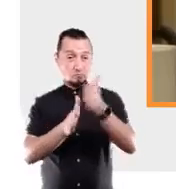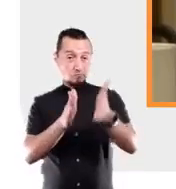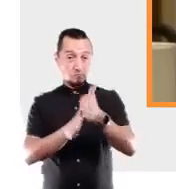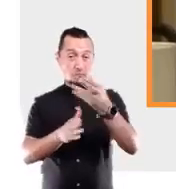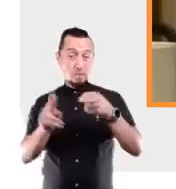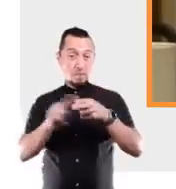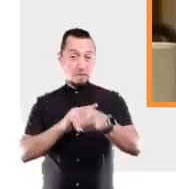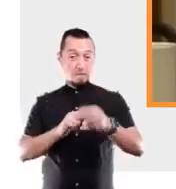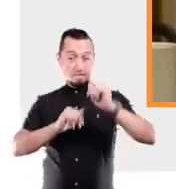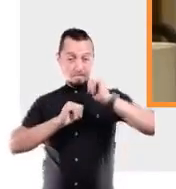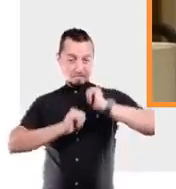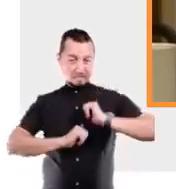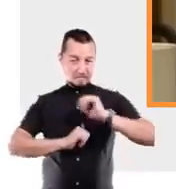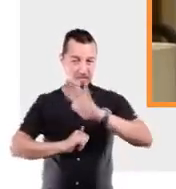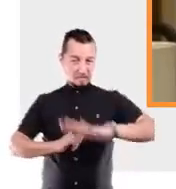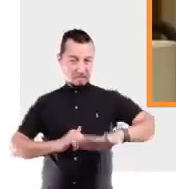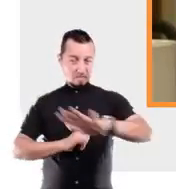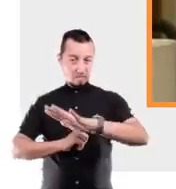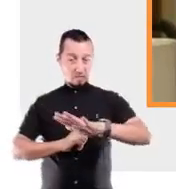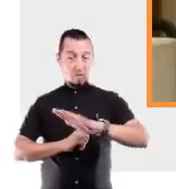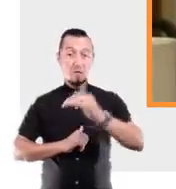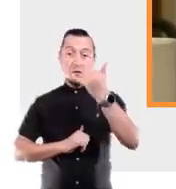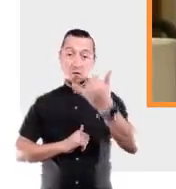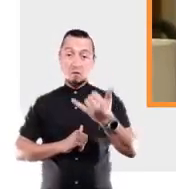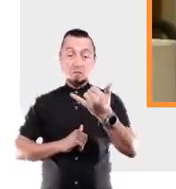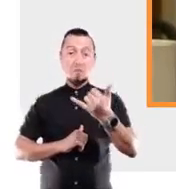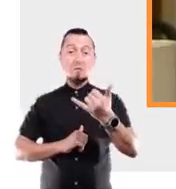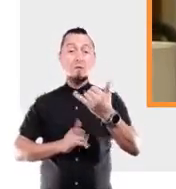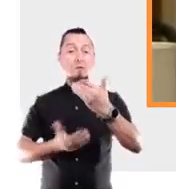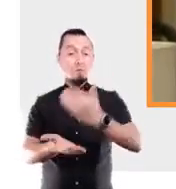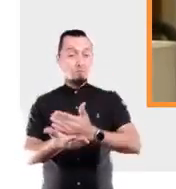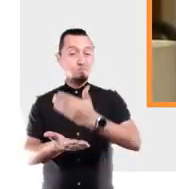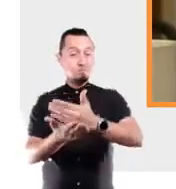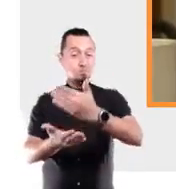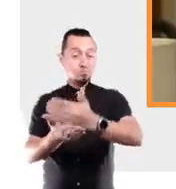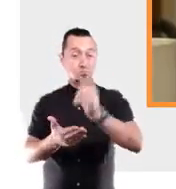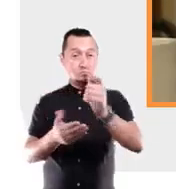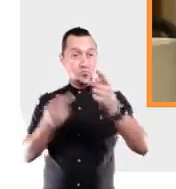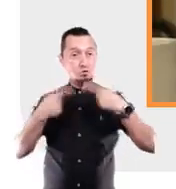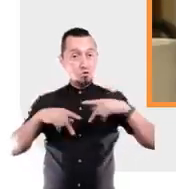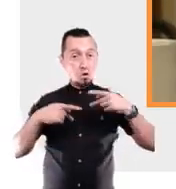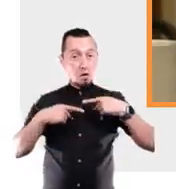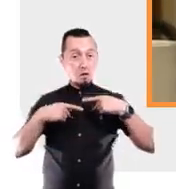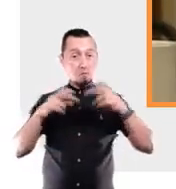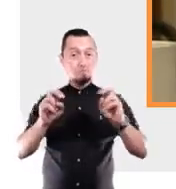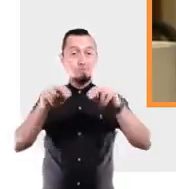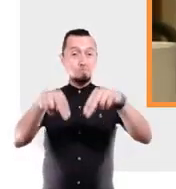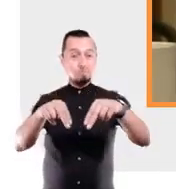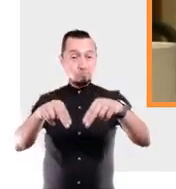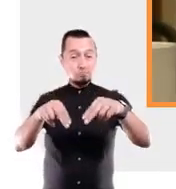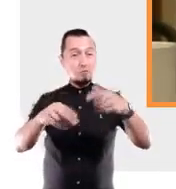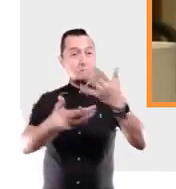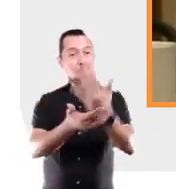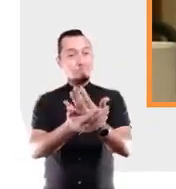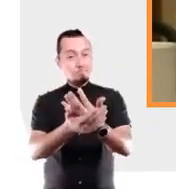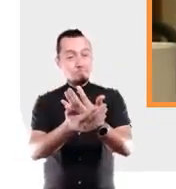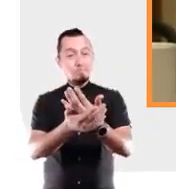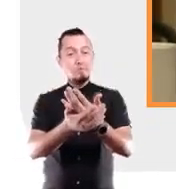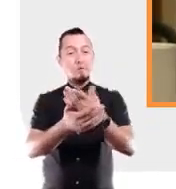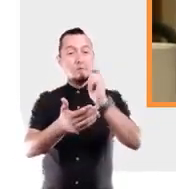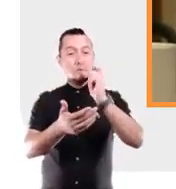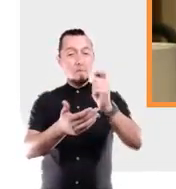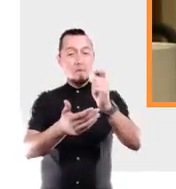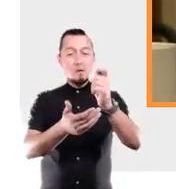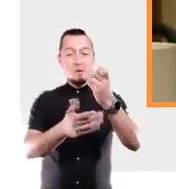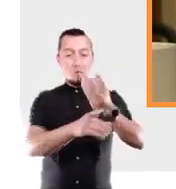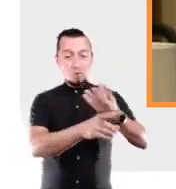principal, incluyendo las estaciones para pasajeros, cuartos técnicos, obras hidráulicas,